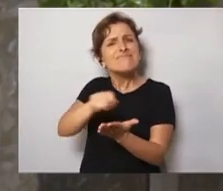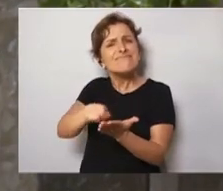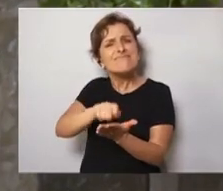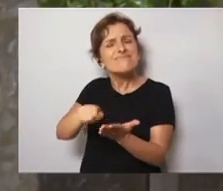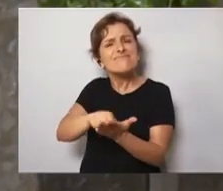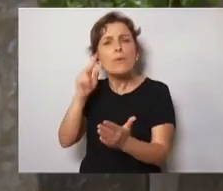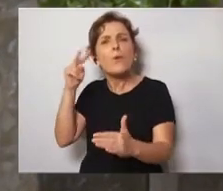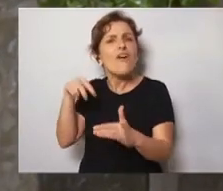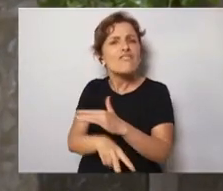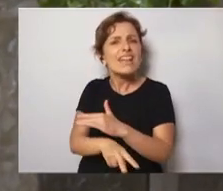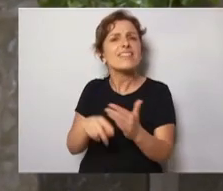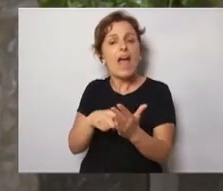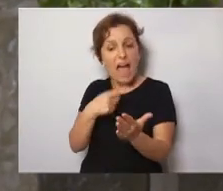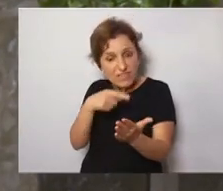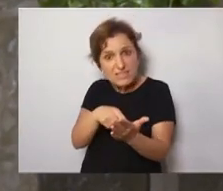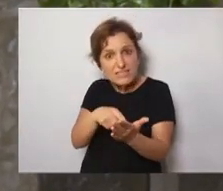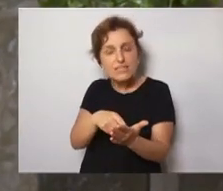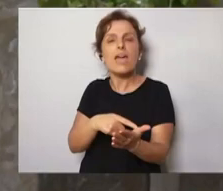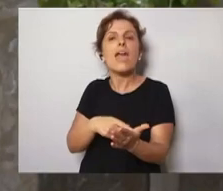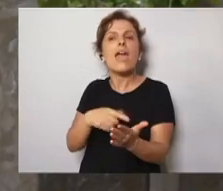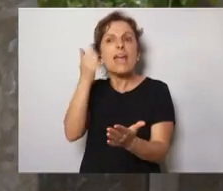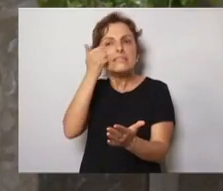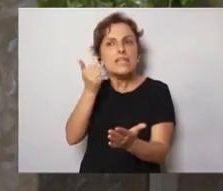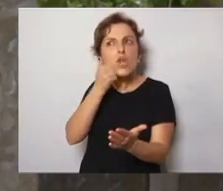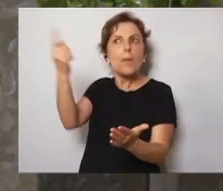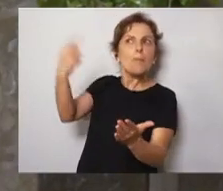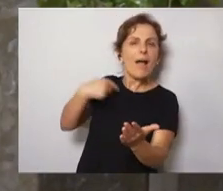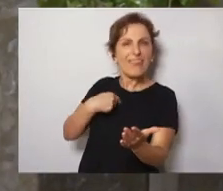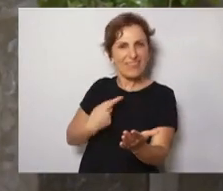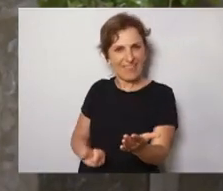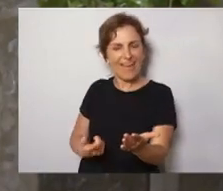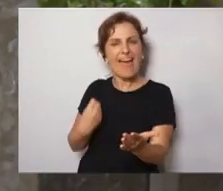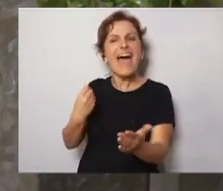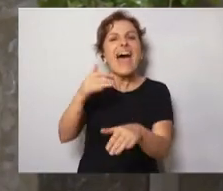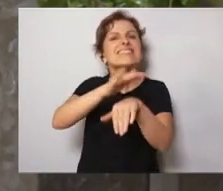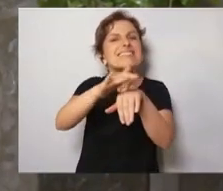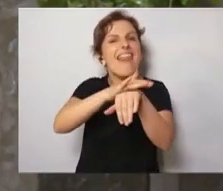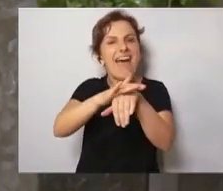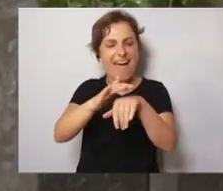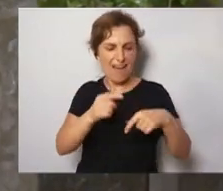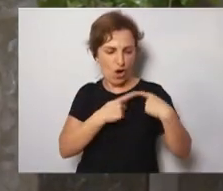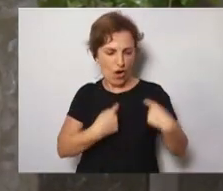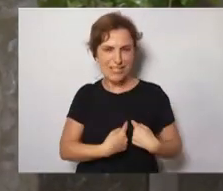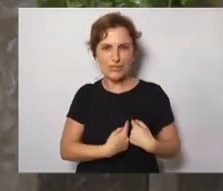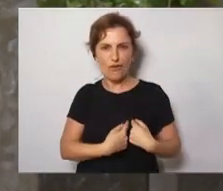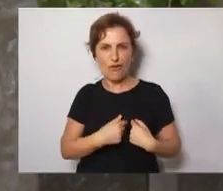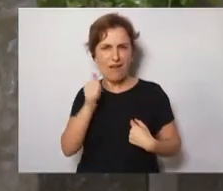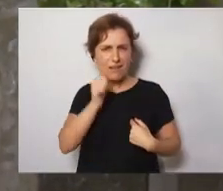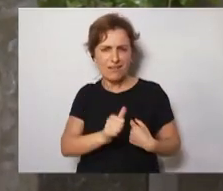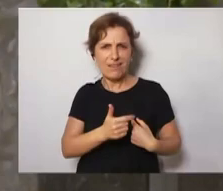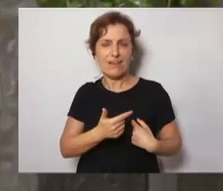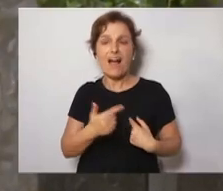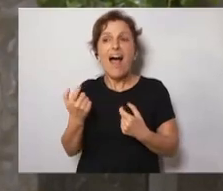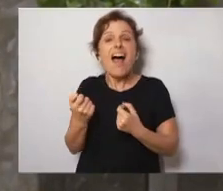enviado a sanar los corazones heridos el señor me ha enviado a anunciar la buena noticia a los pobres la vista a los ciegos